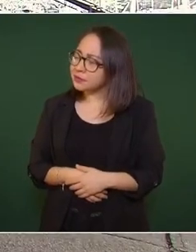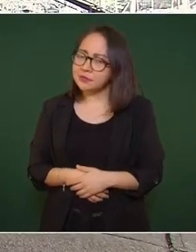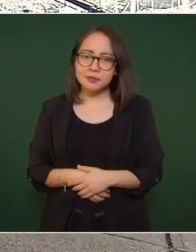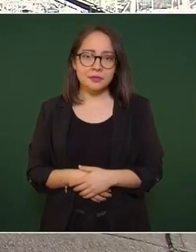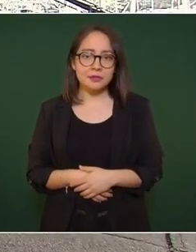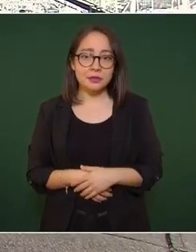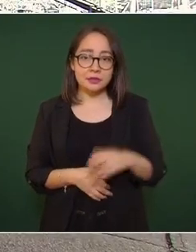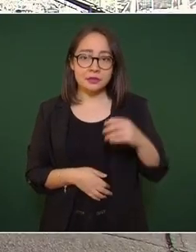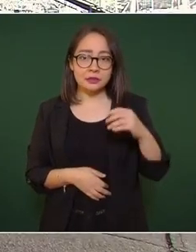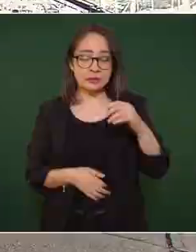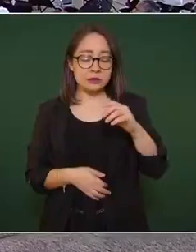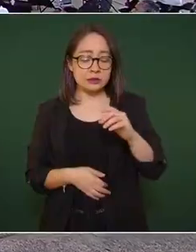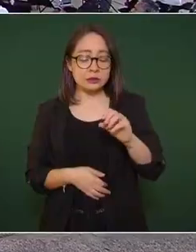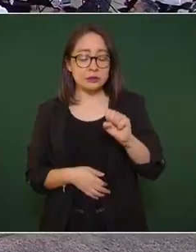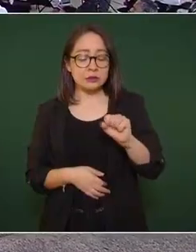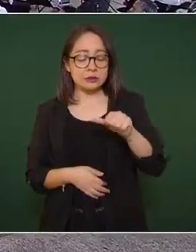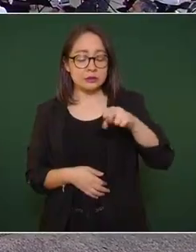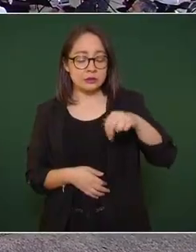¿San Martín? San Martín.